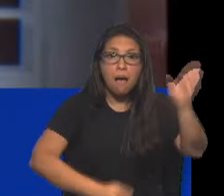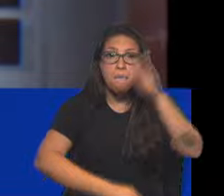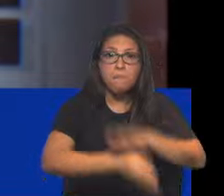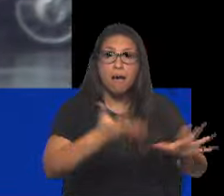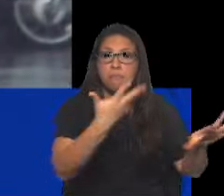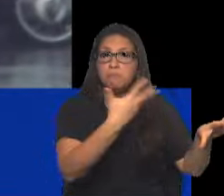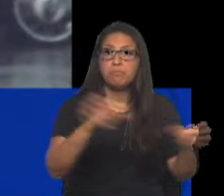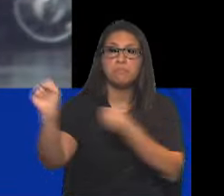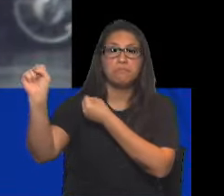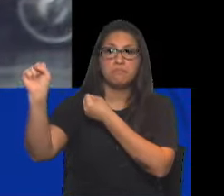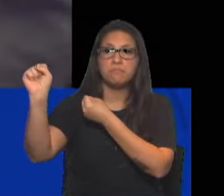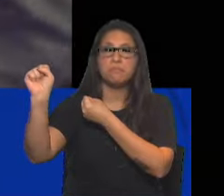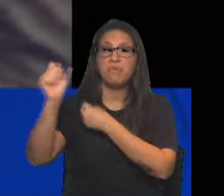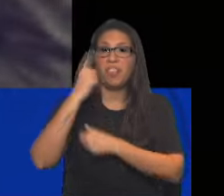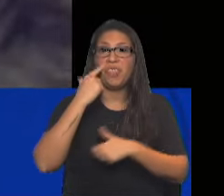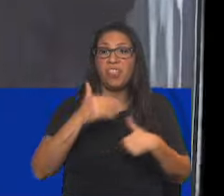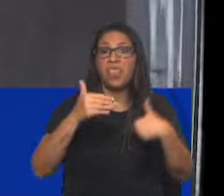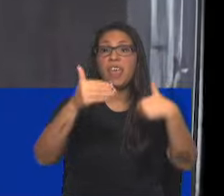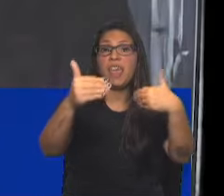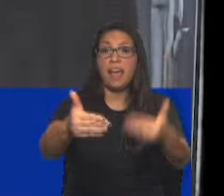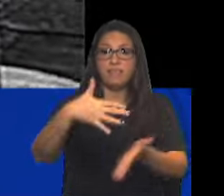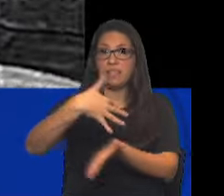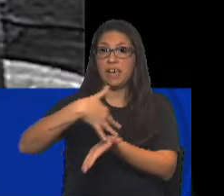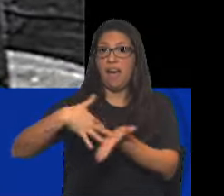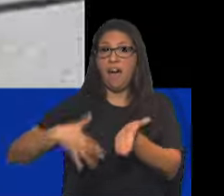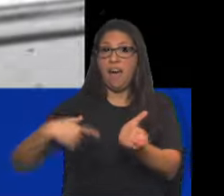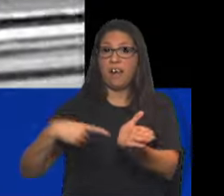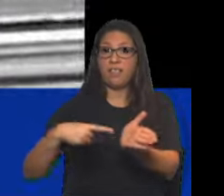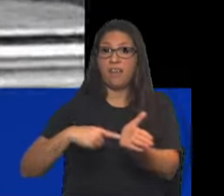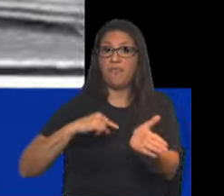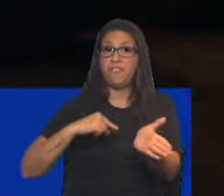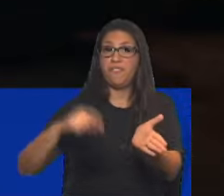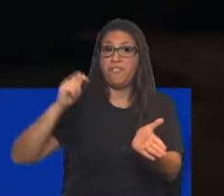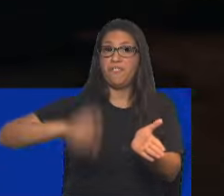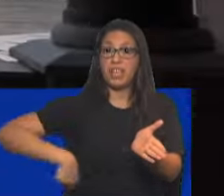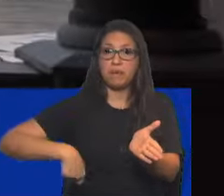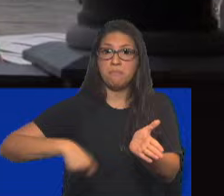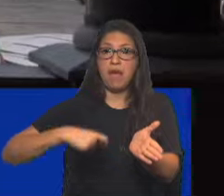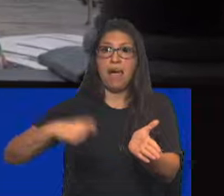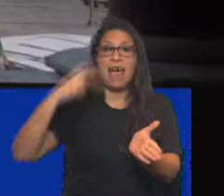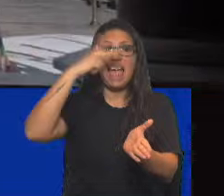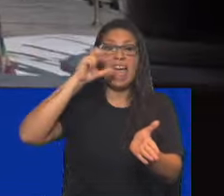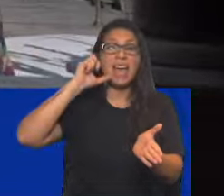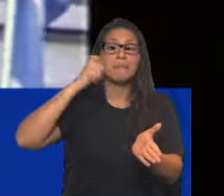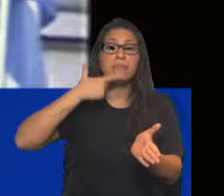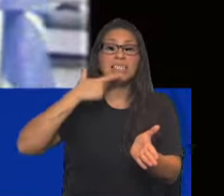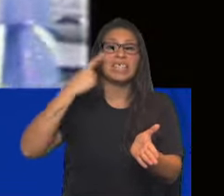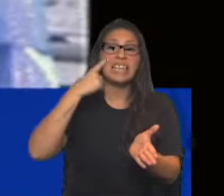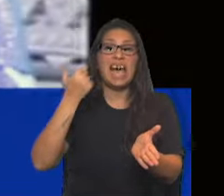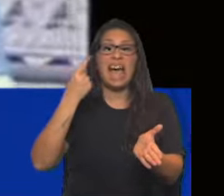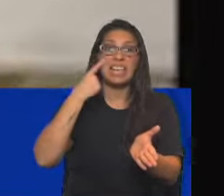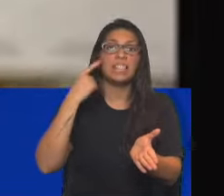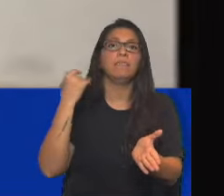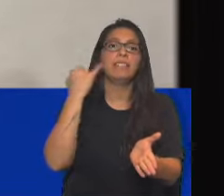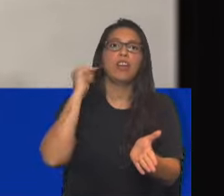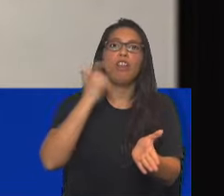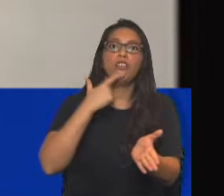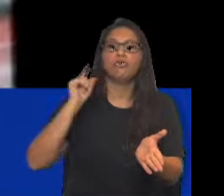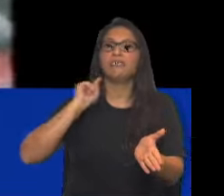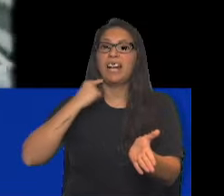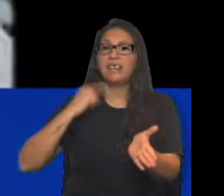expresidente, y pocos días después, en una carta que firman con el nombre clave de Hermes y ahí y los 13, que le da nombre a la